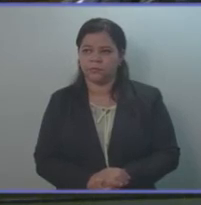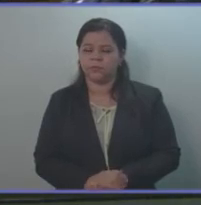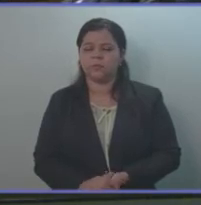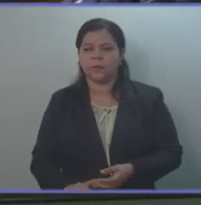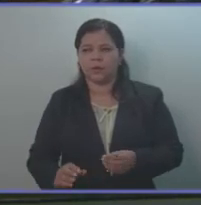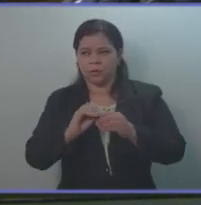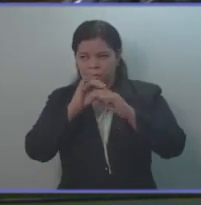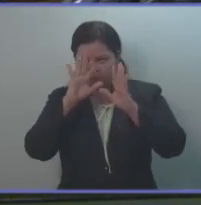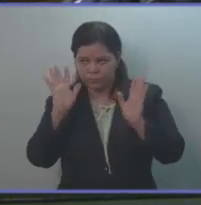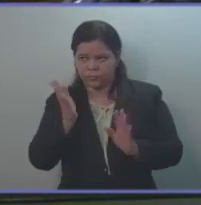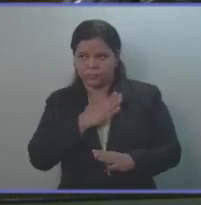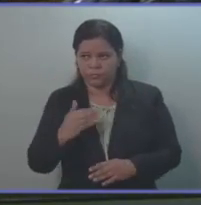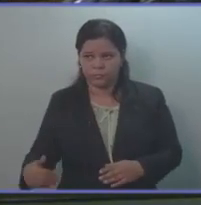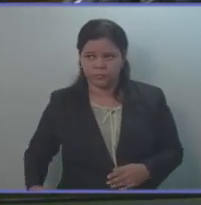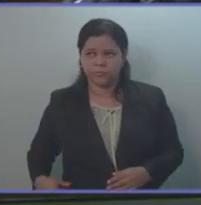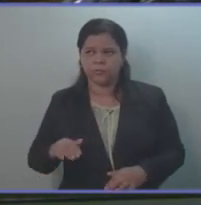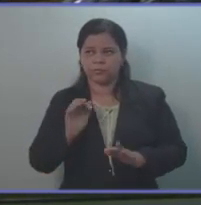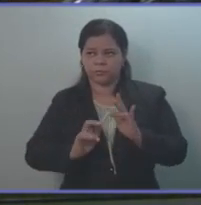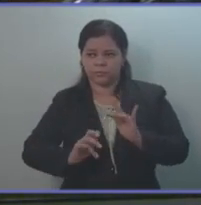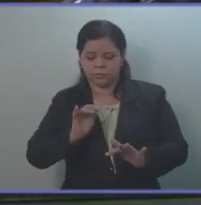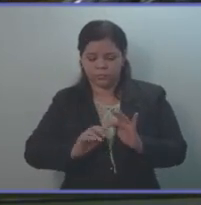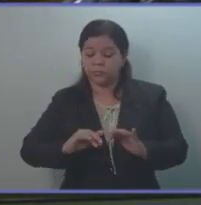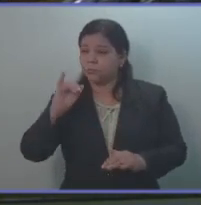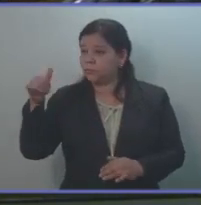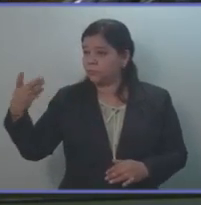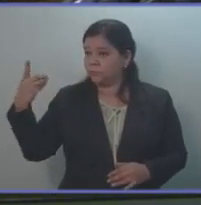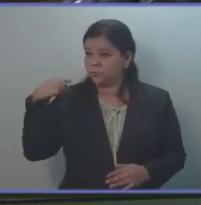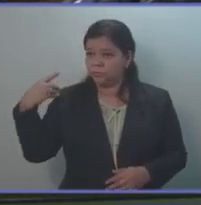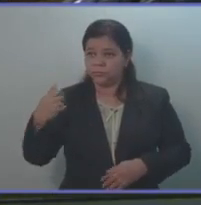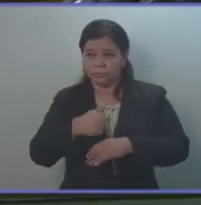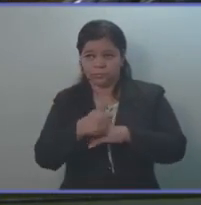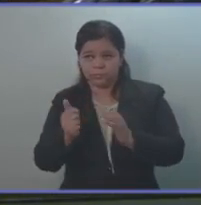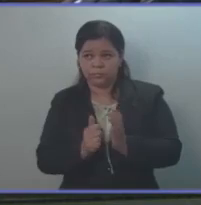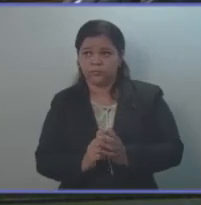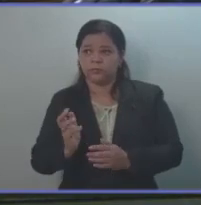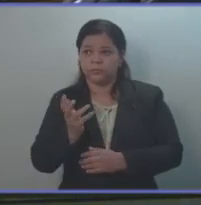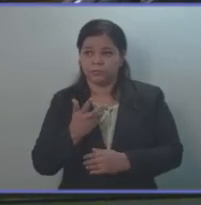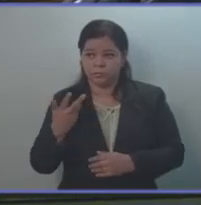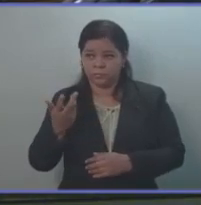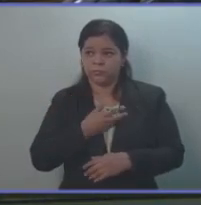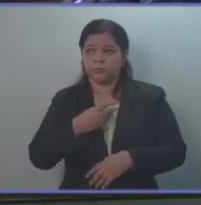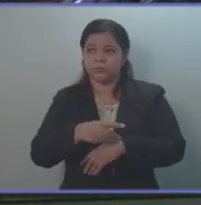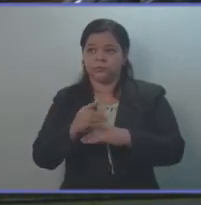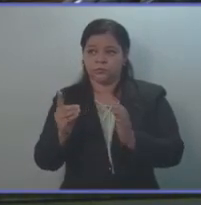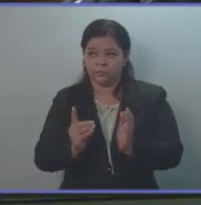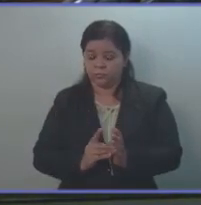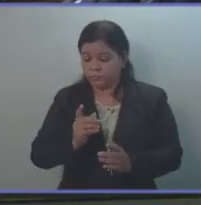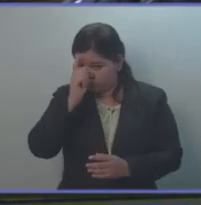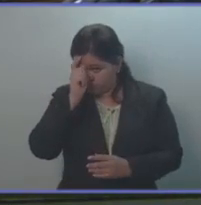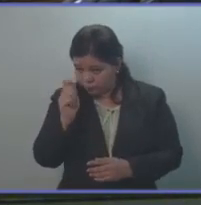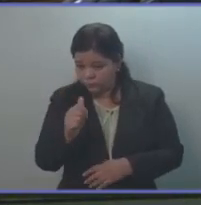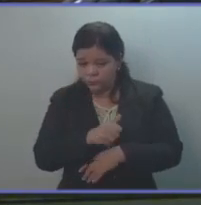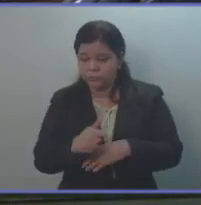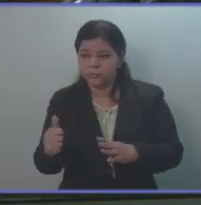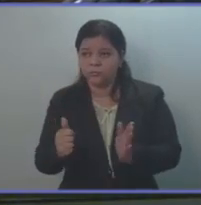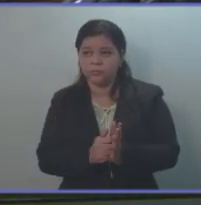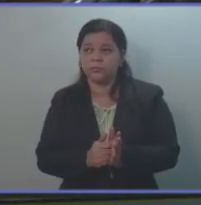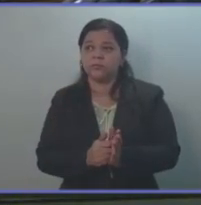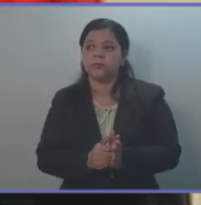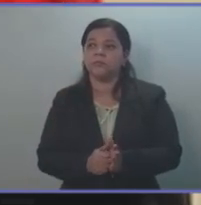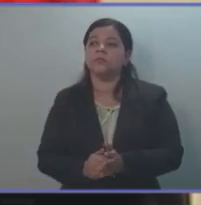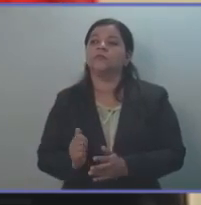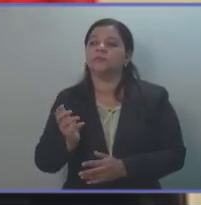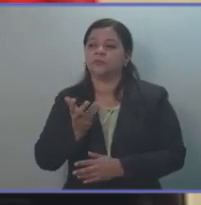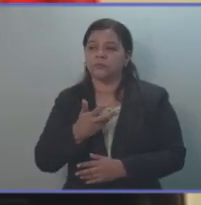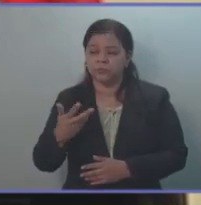Mucho gusto, señor presidente, señores secretarios de la Junta Directiva, Honorable Asamblea Legislativa presente en nuestra calidad de diputados y diputados de la Honorable Asamblea Legislativa